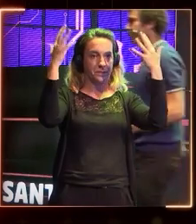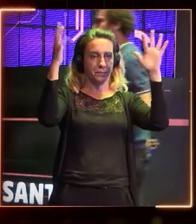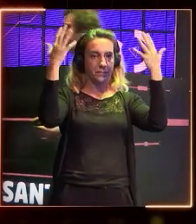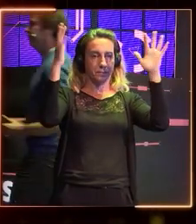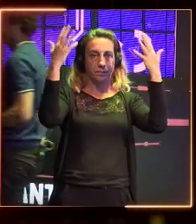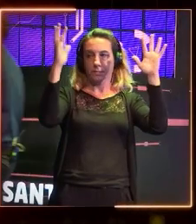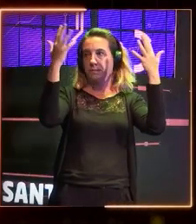gracias